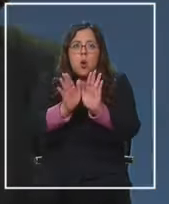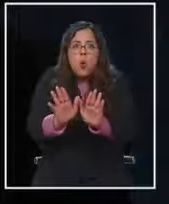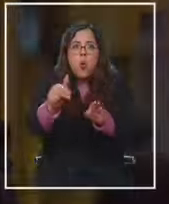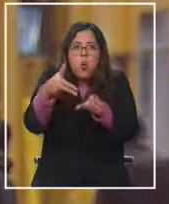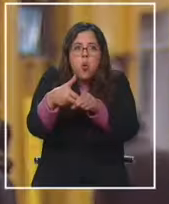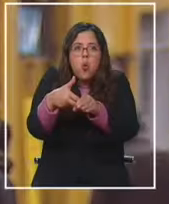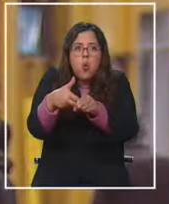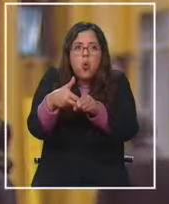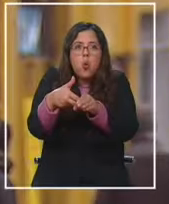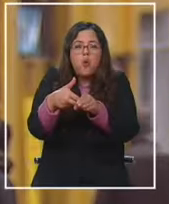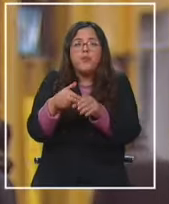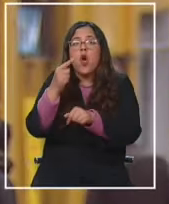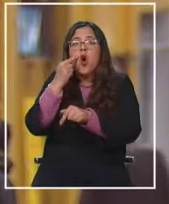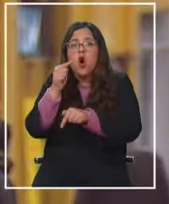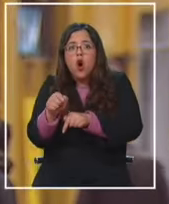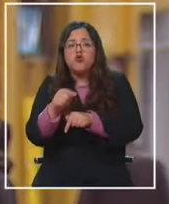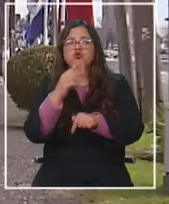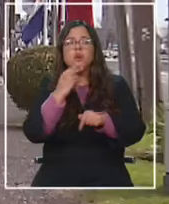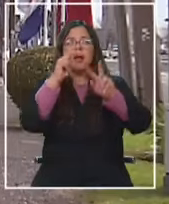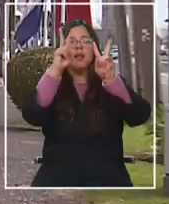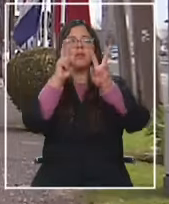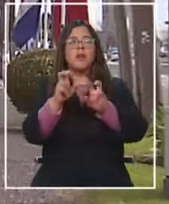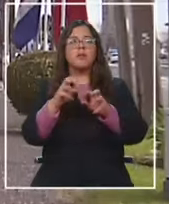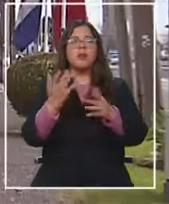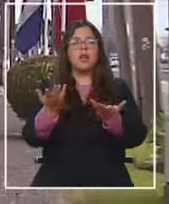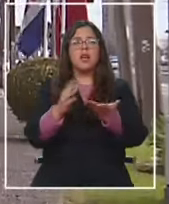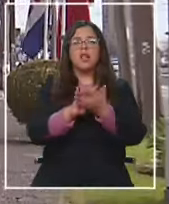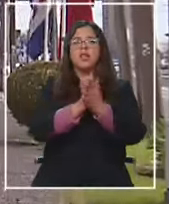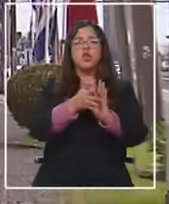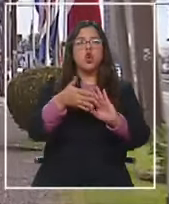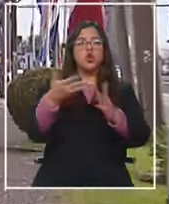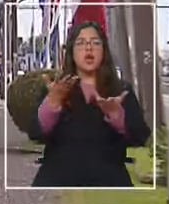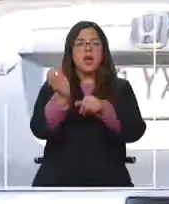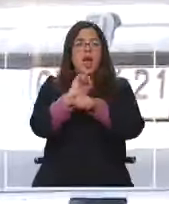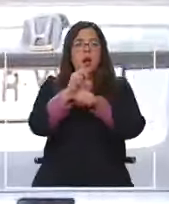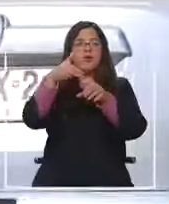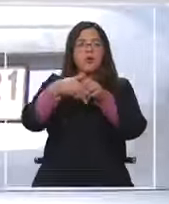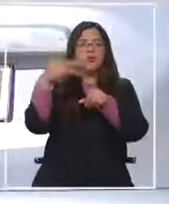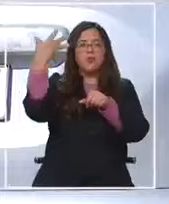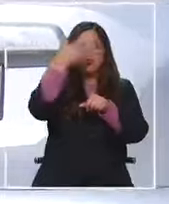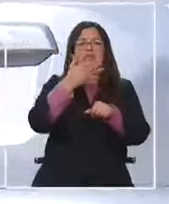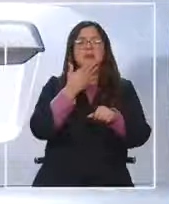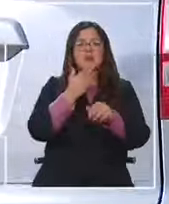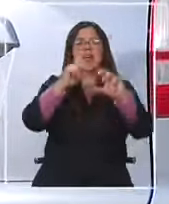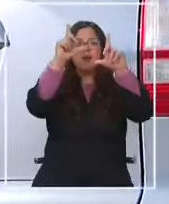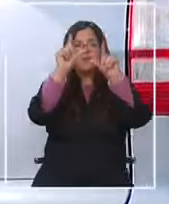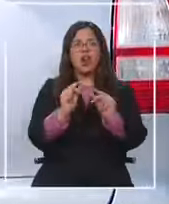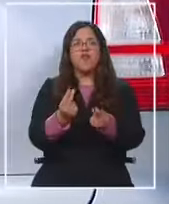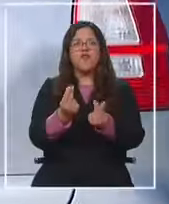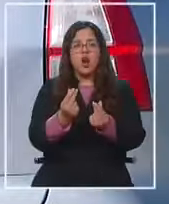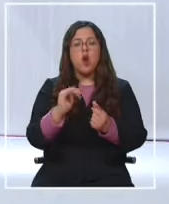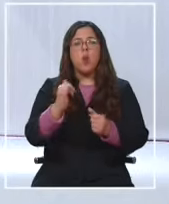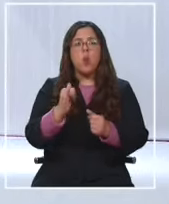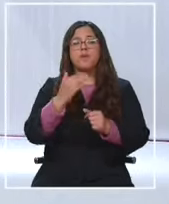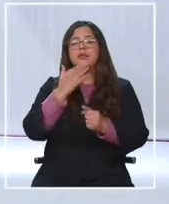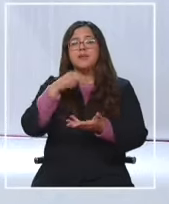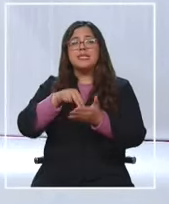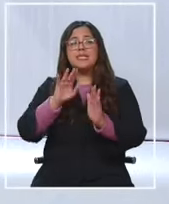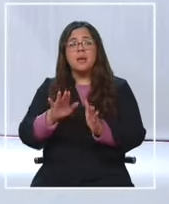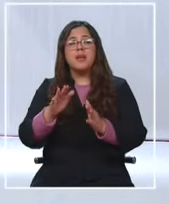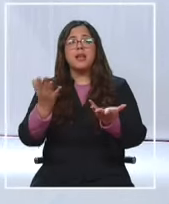dudas. La parafina se sumará a la tendencia de todos los combustibles que bajarán de precio este jueves. Es que además se